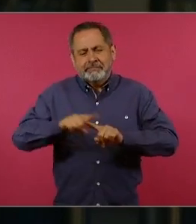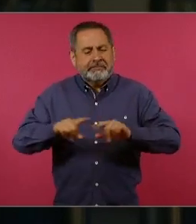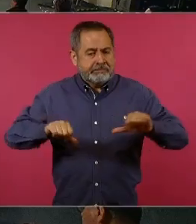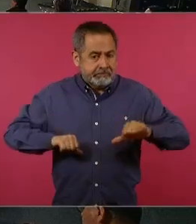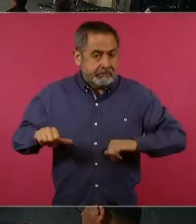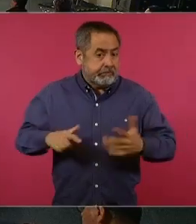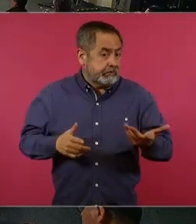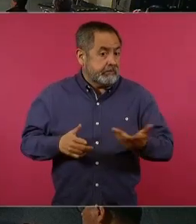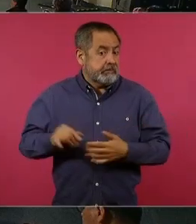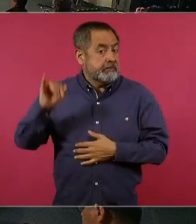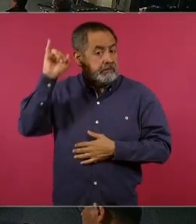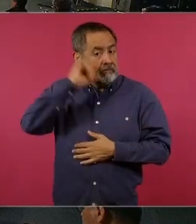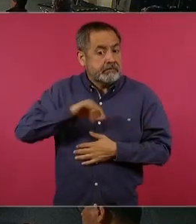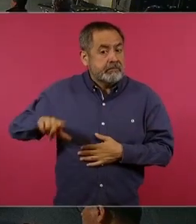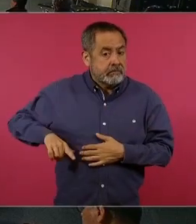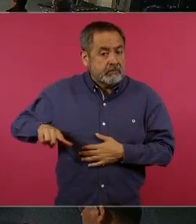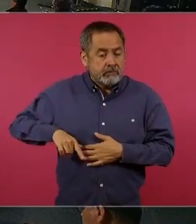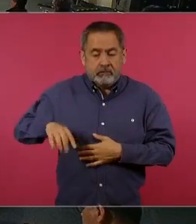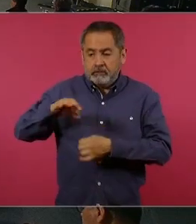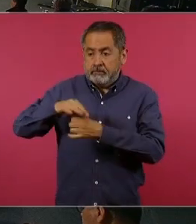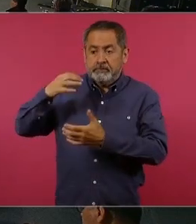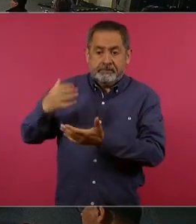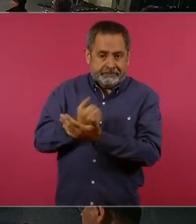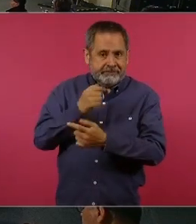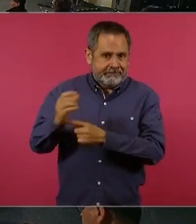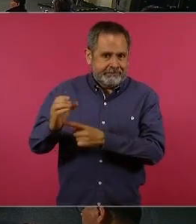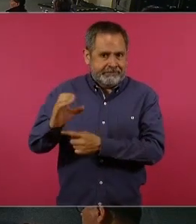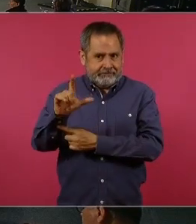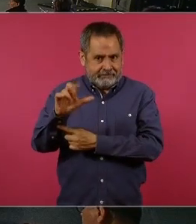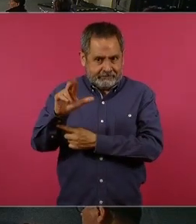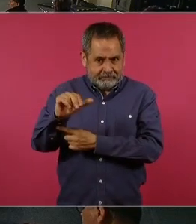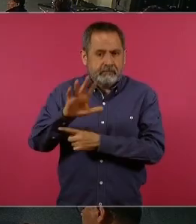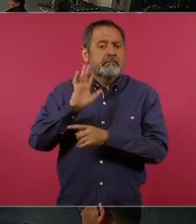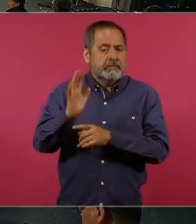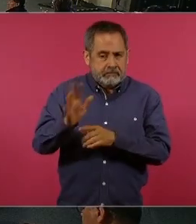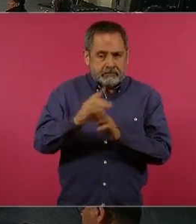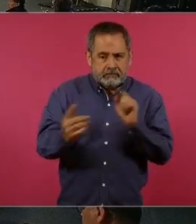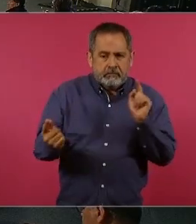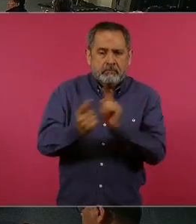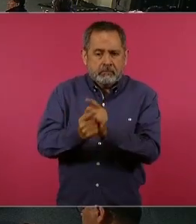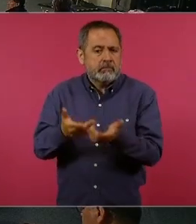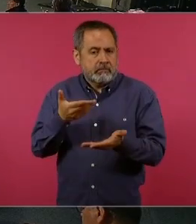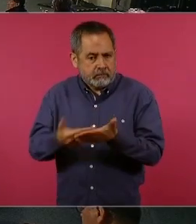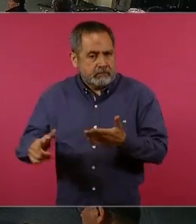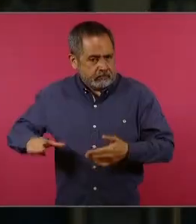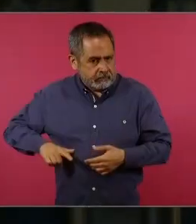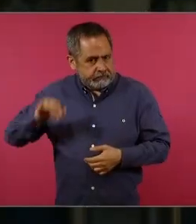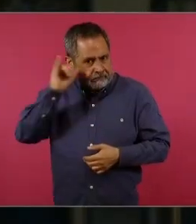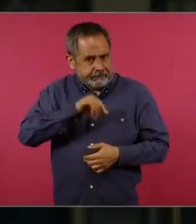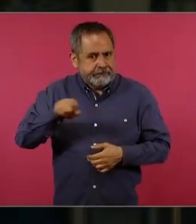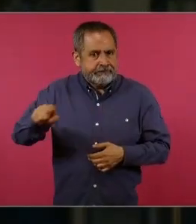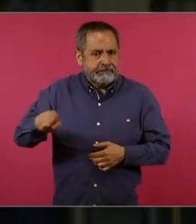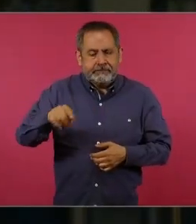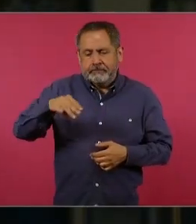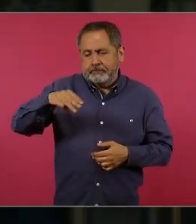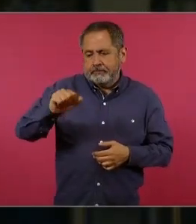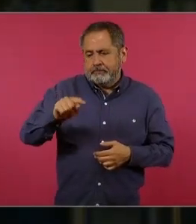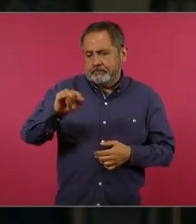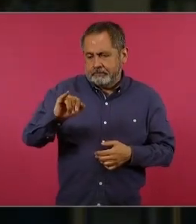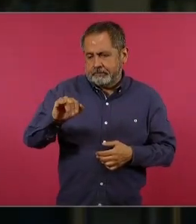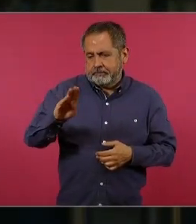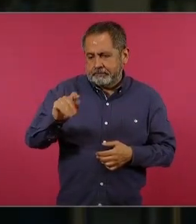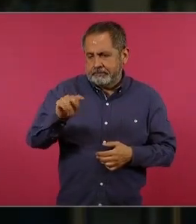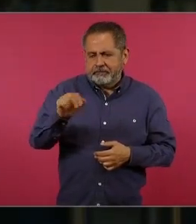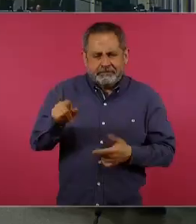jefa de gobierno electa incluso ya se reunió con el actual jefe de gobierno, Martí Batres. ¿Qué opinión le